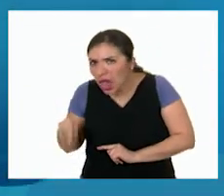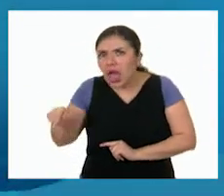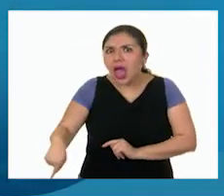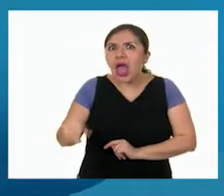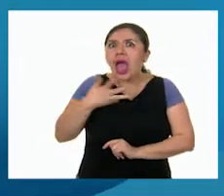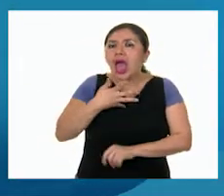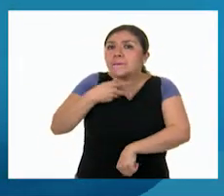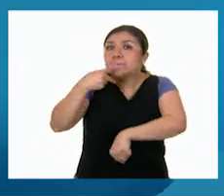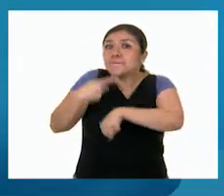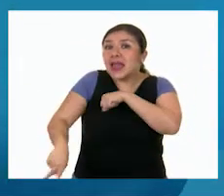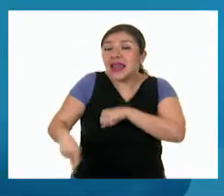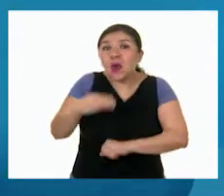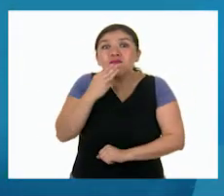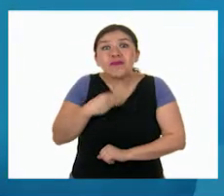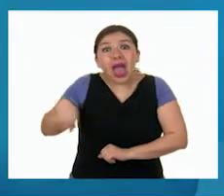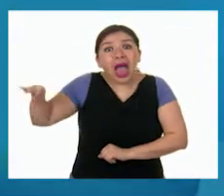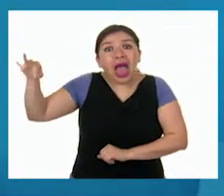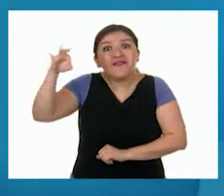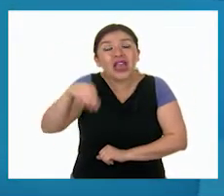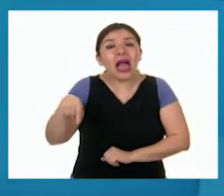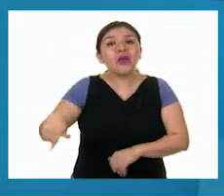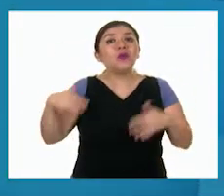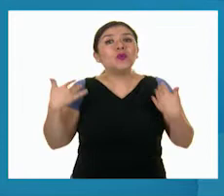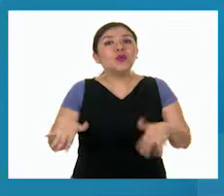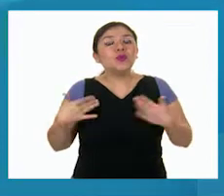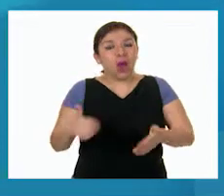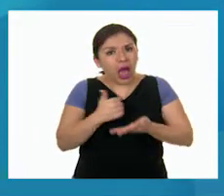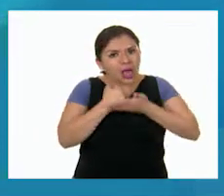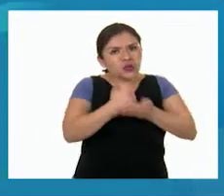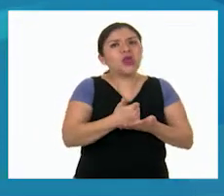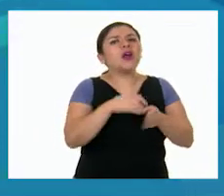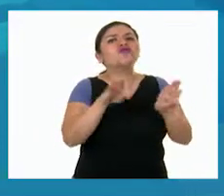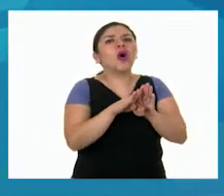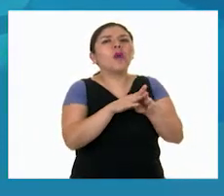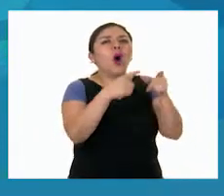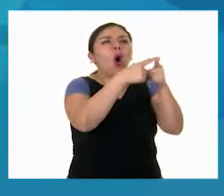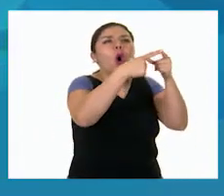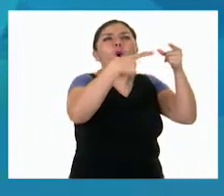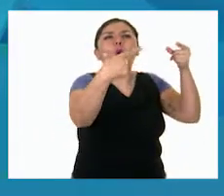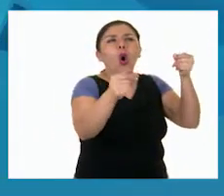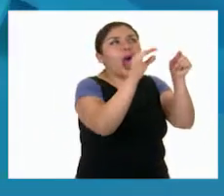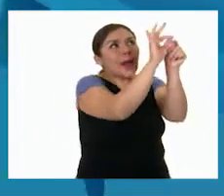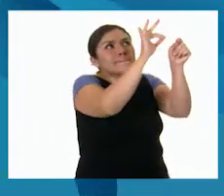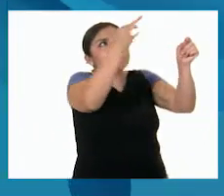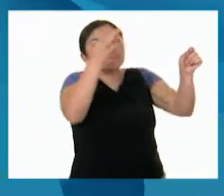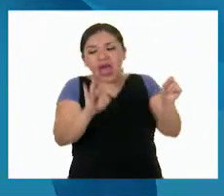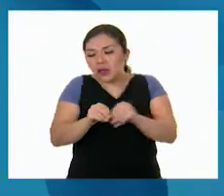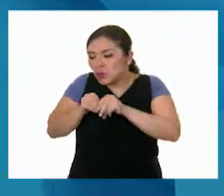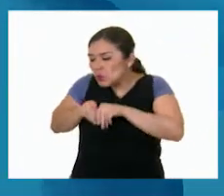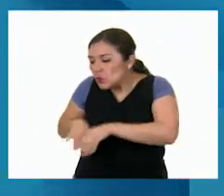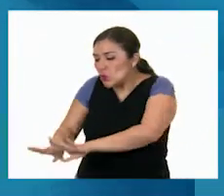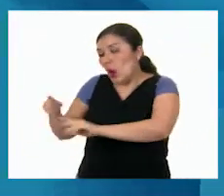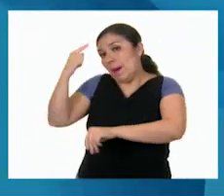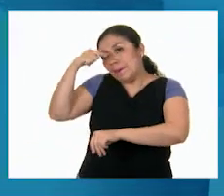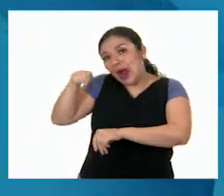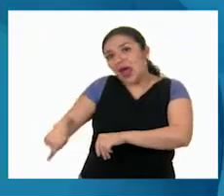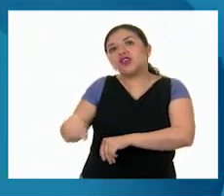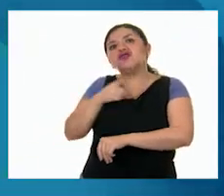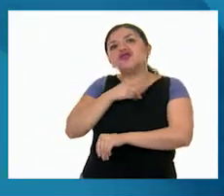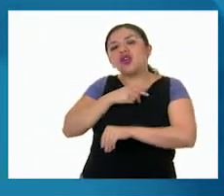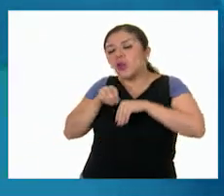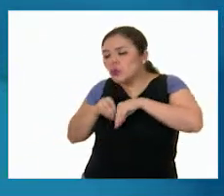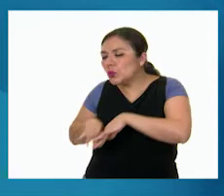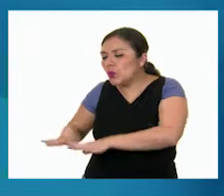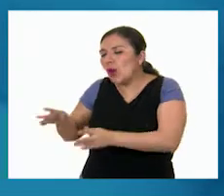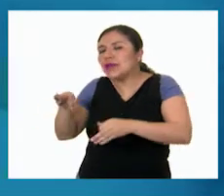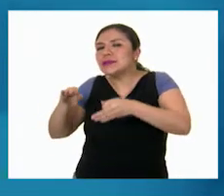el peligro que corría, la abeja cortó una hoja del árbol más cercano y la dejó caer